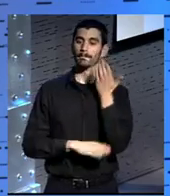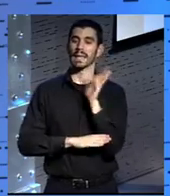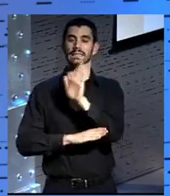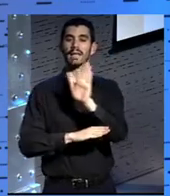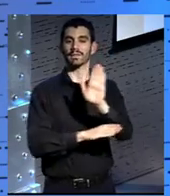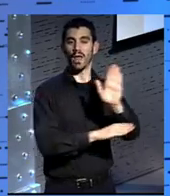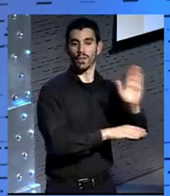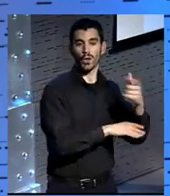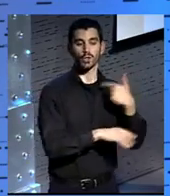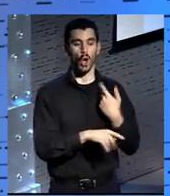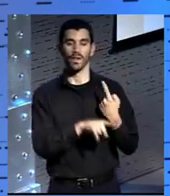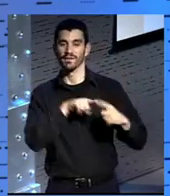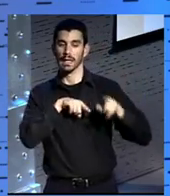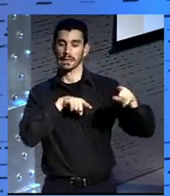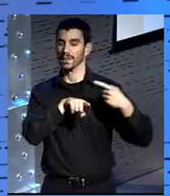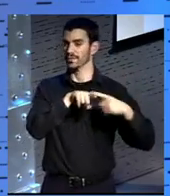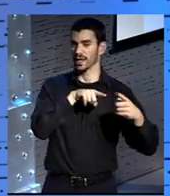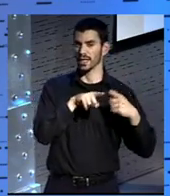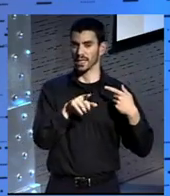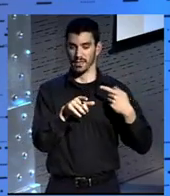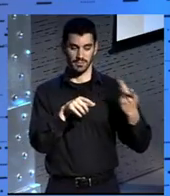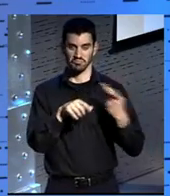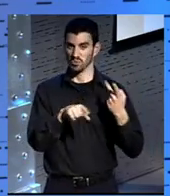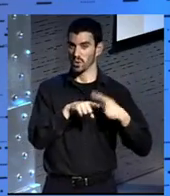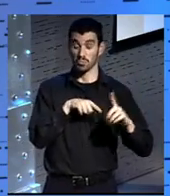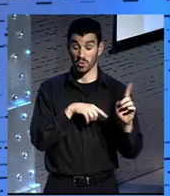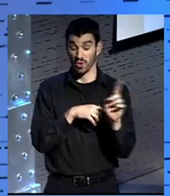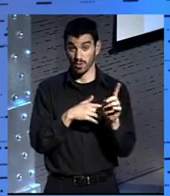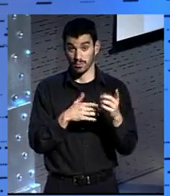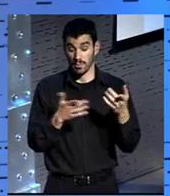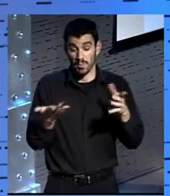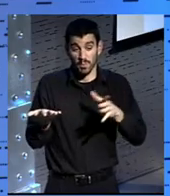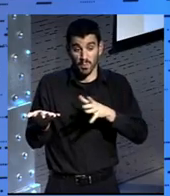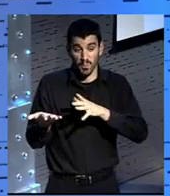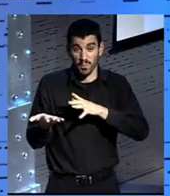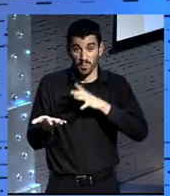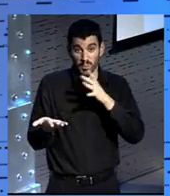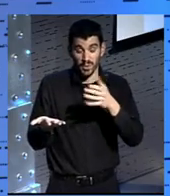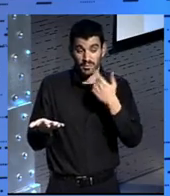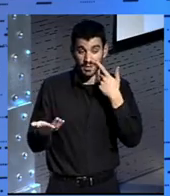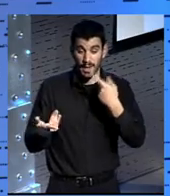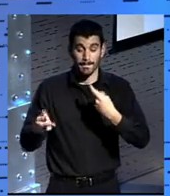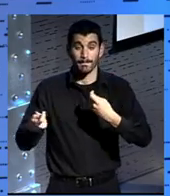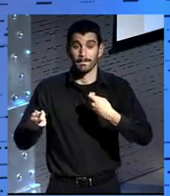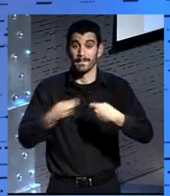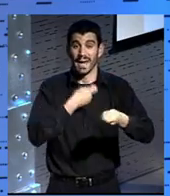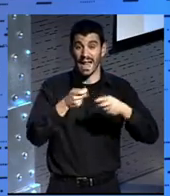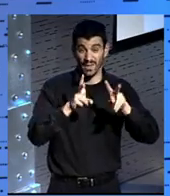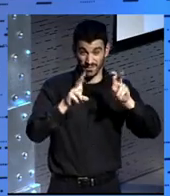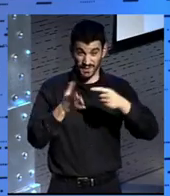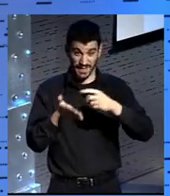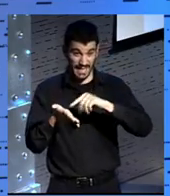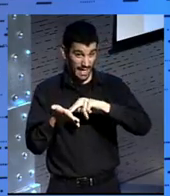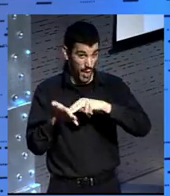de tipologías de servicios, porque al final eso está disponible desde el punto de vista del mercado tecnológico y está disponible para todos los